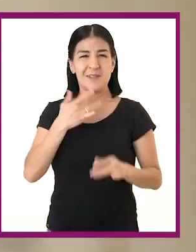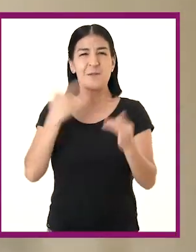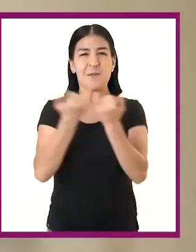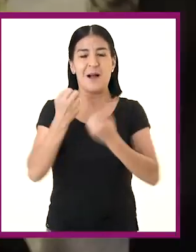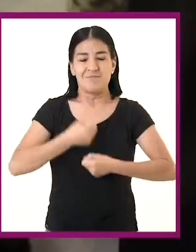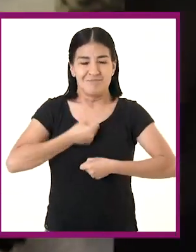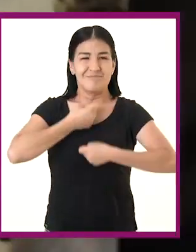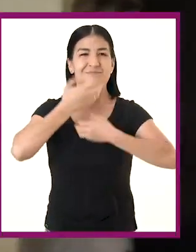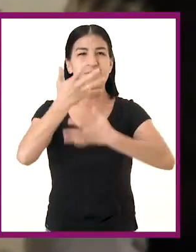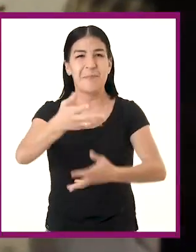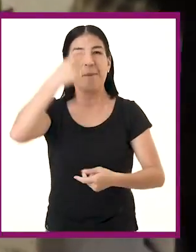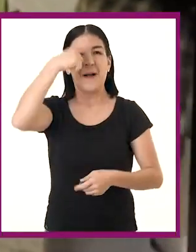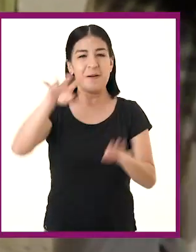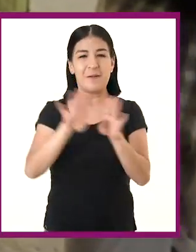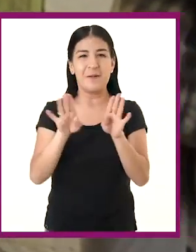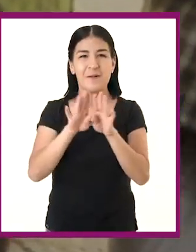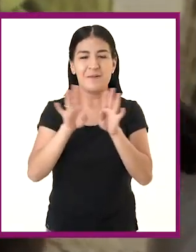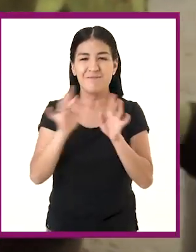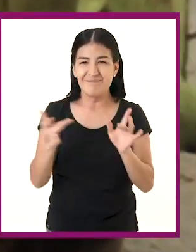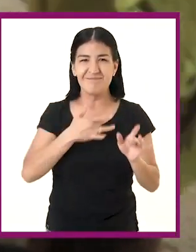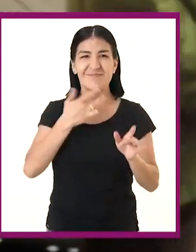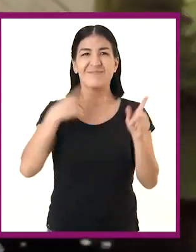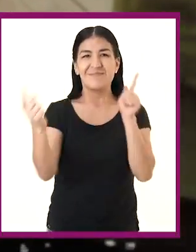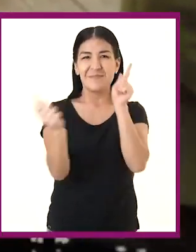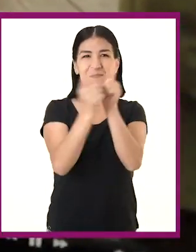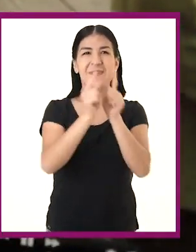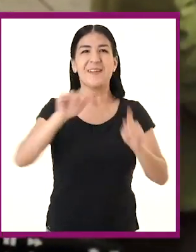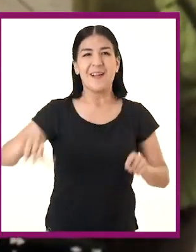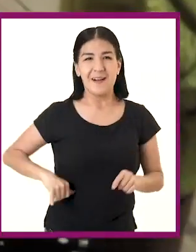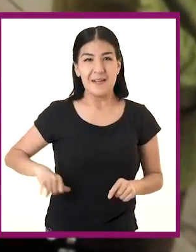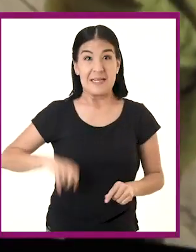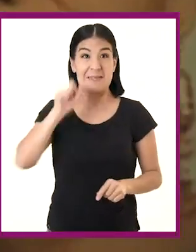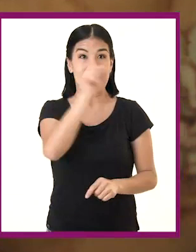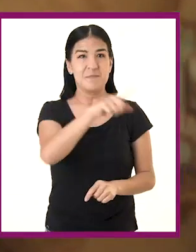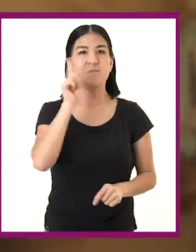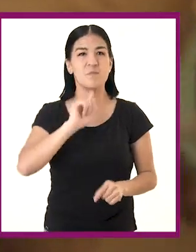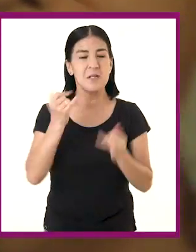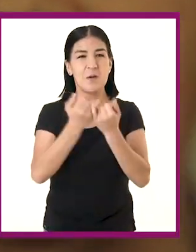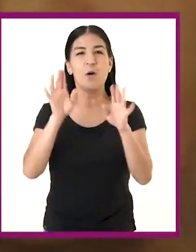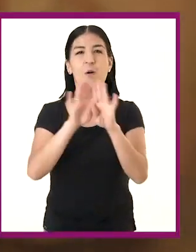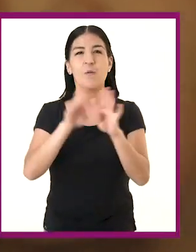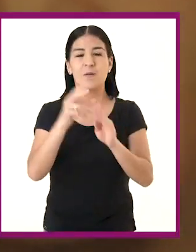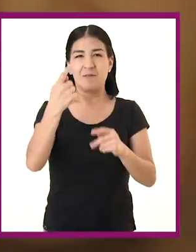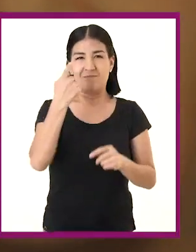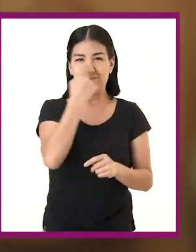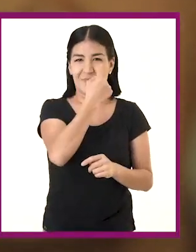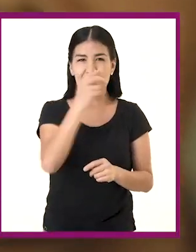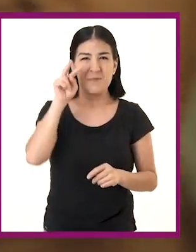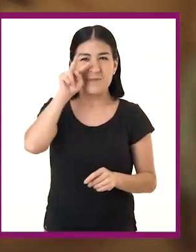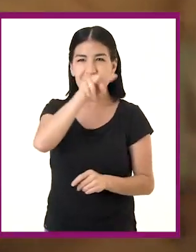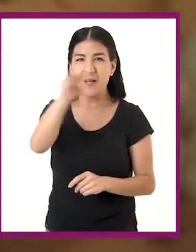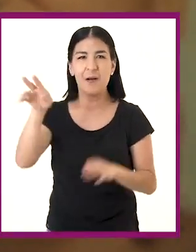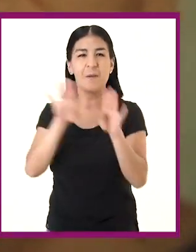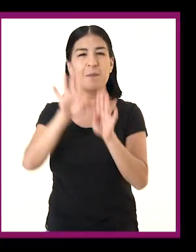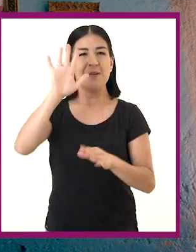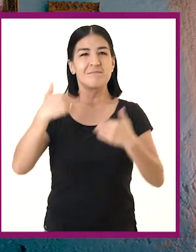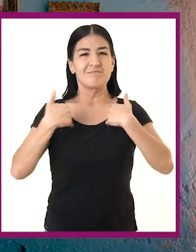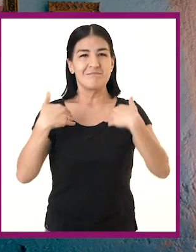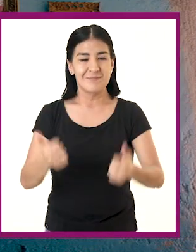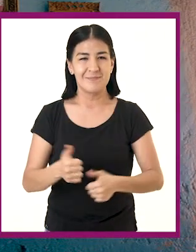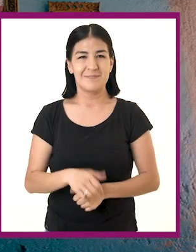en las emociones para capturar a los personajes que le interesan y, como ella misma afirma, sus ojos van delante de su